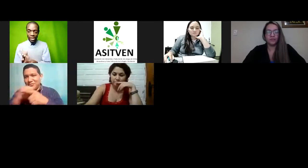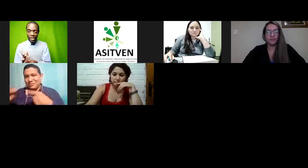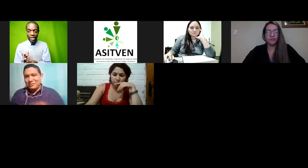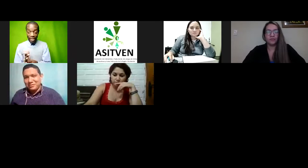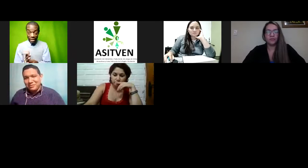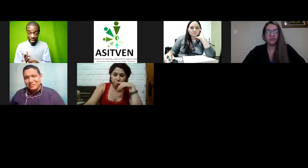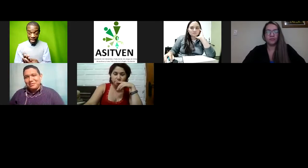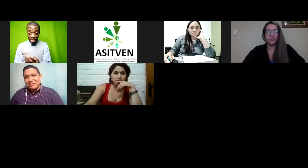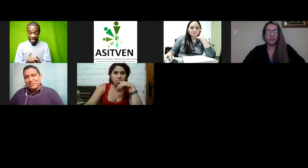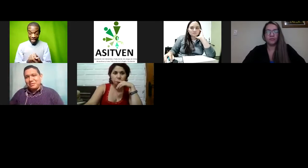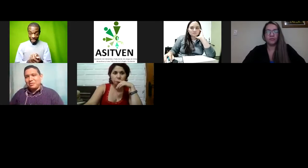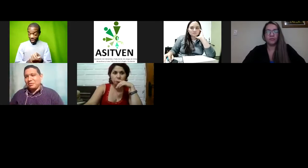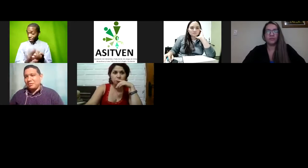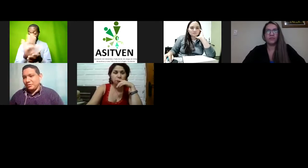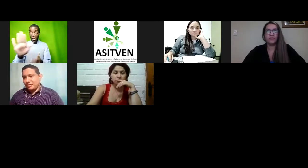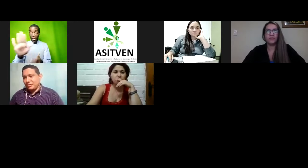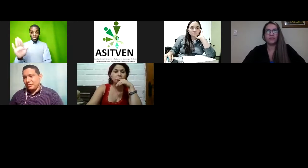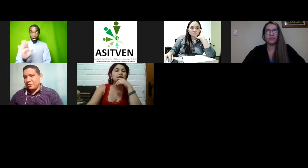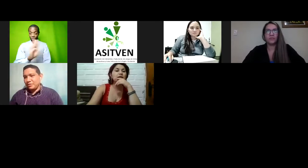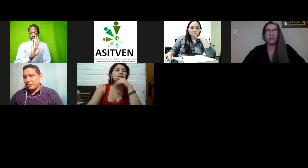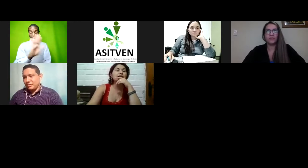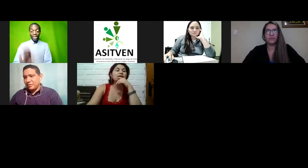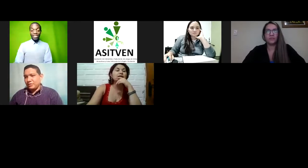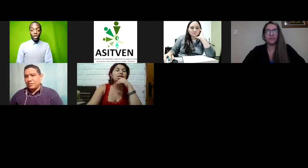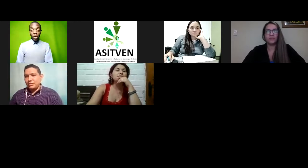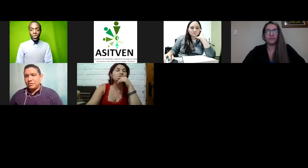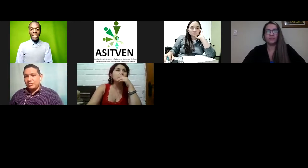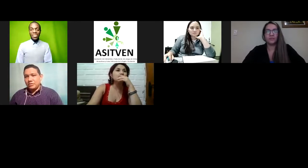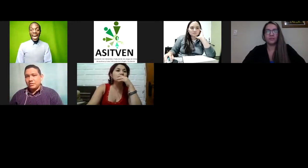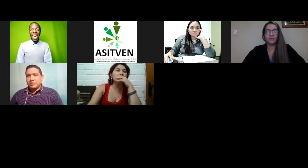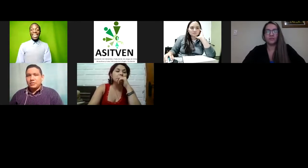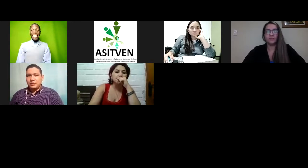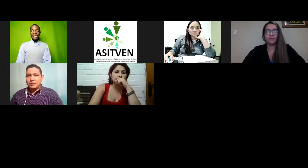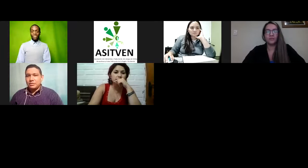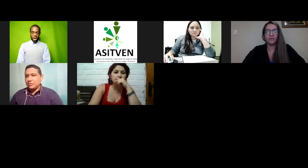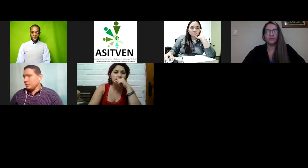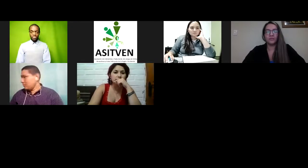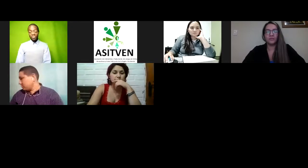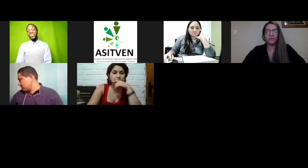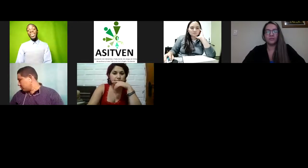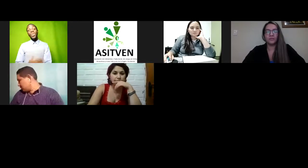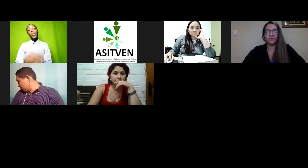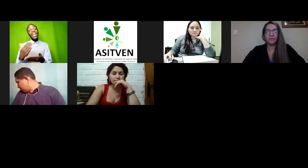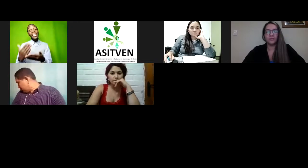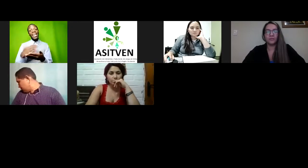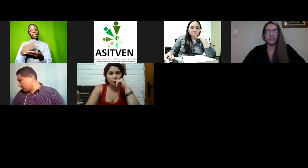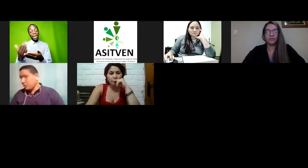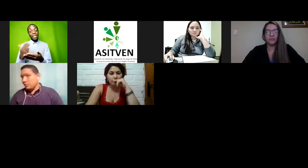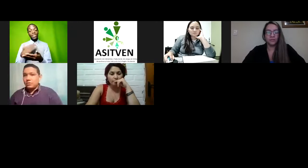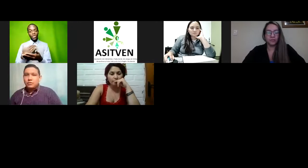vez. ¿Sí? De manera individual. Es una acción, una actividad individual. Luego de